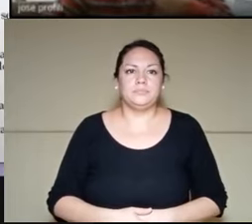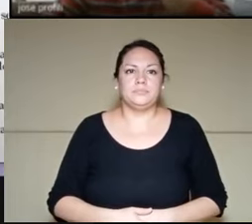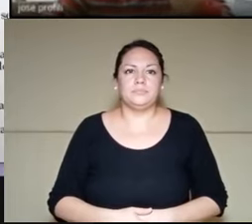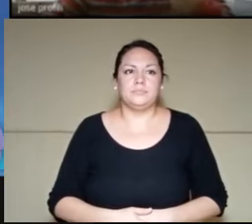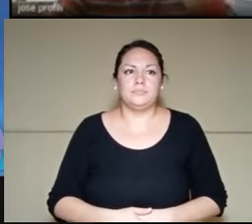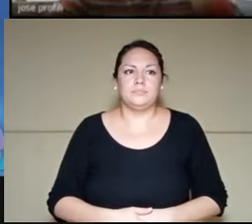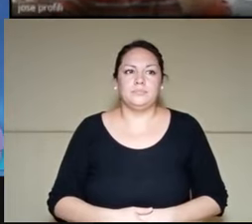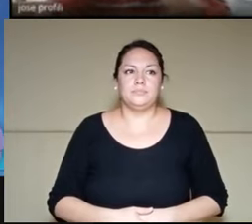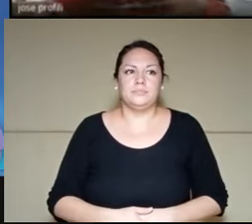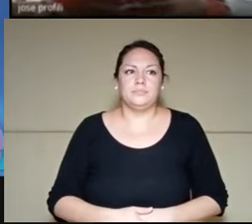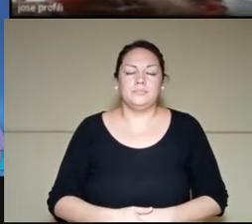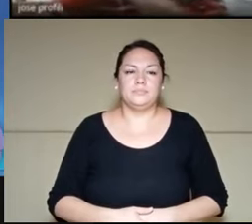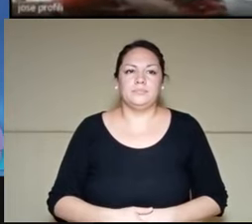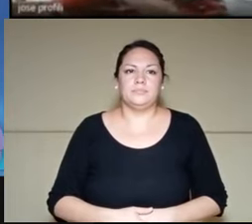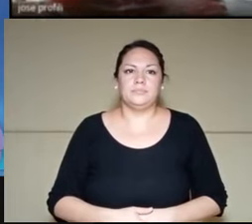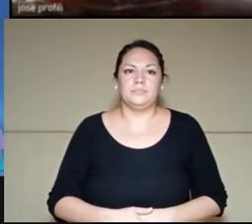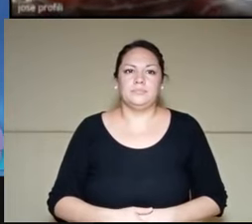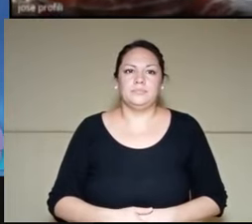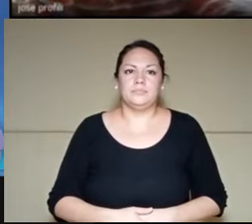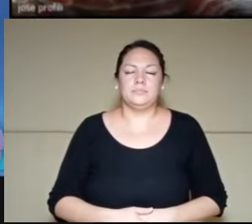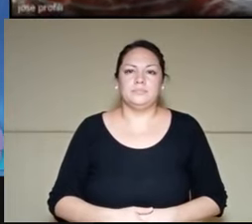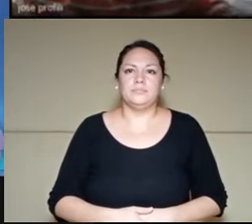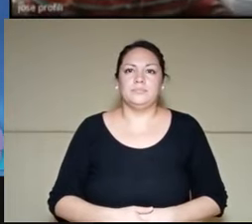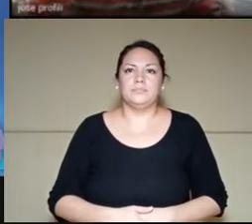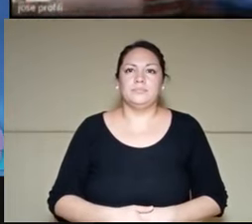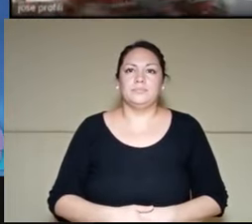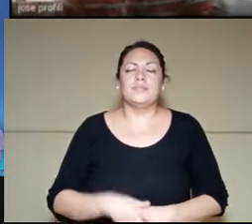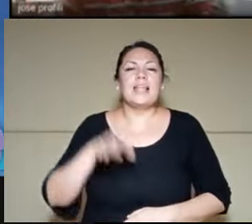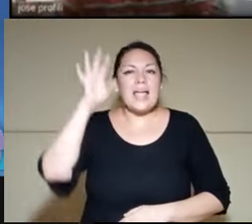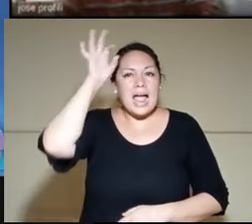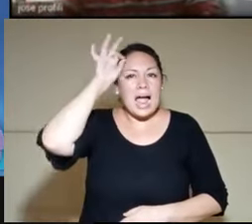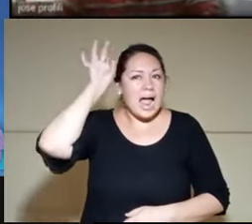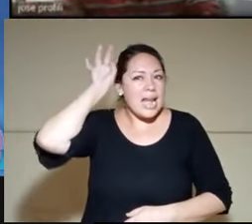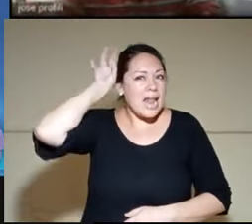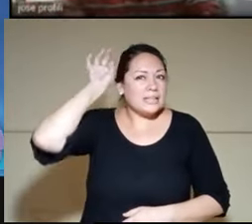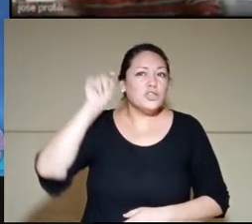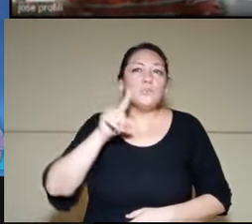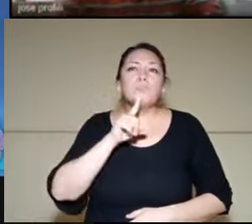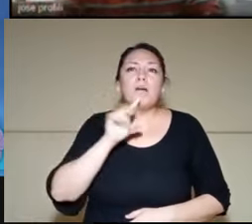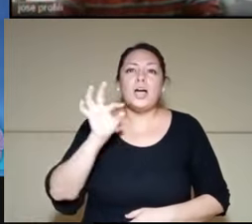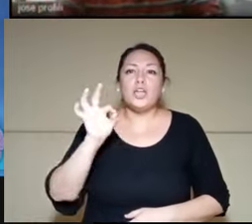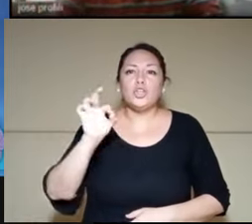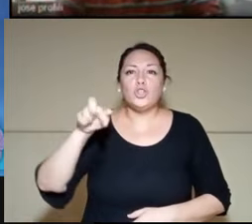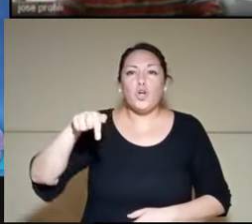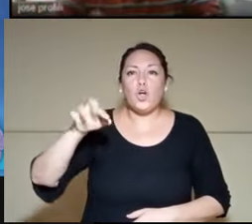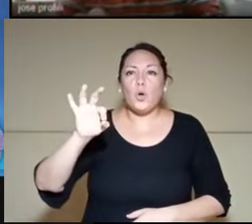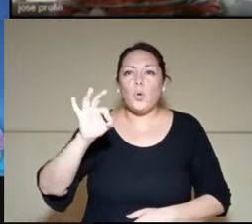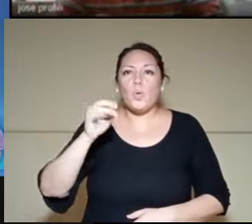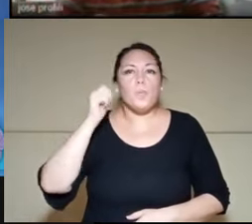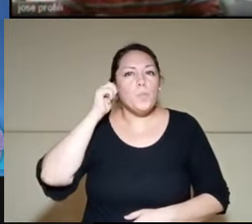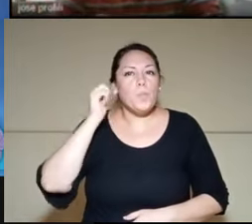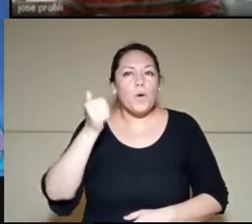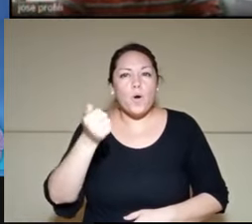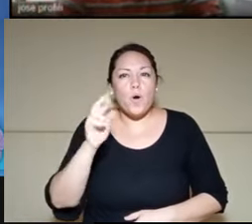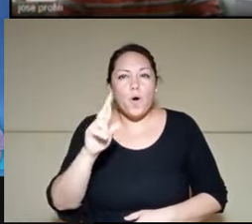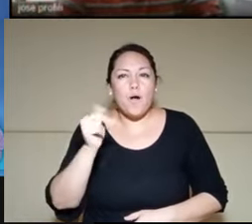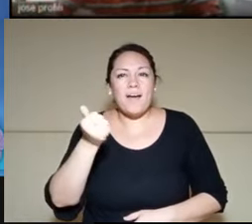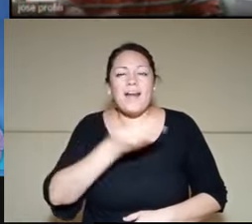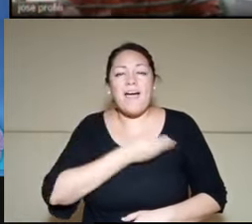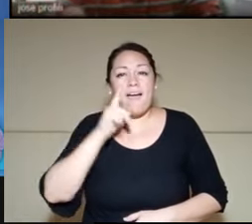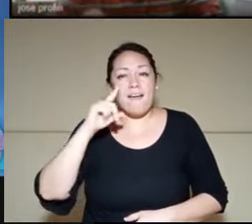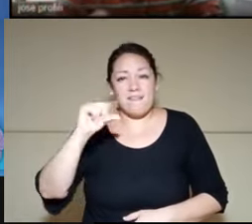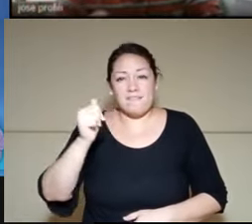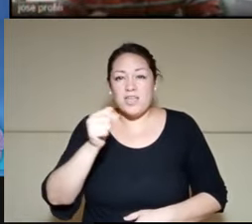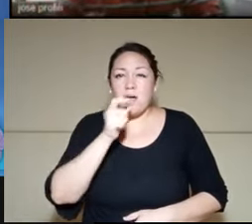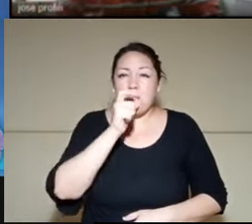Bueno, todo ya habiendo hecho esta introducción sobre la anatomía topográfica y todas estas